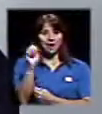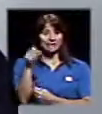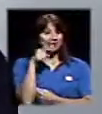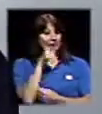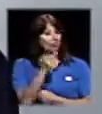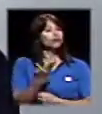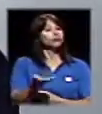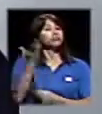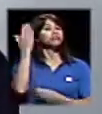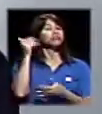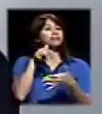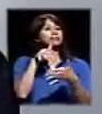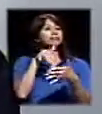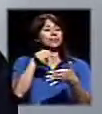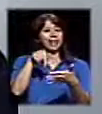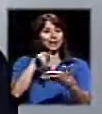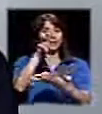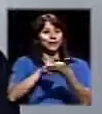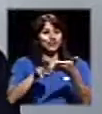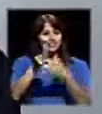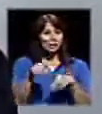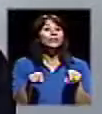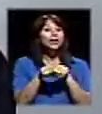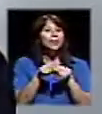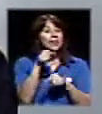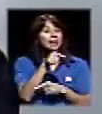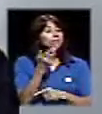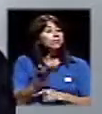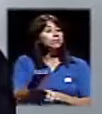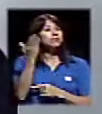aquí, fue profesor aquí,